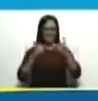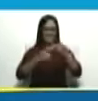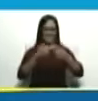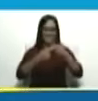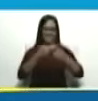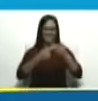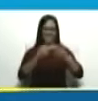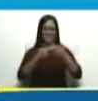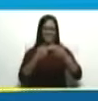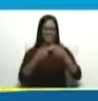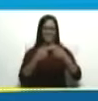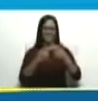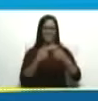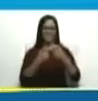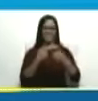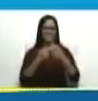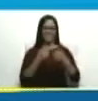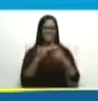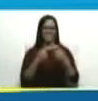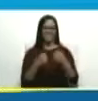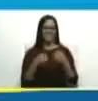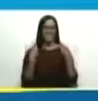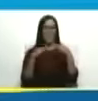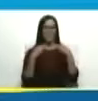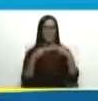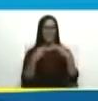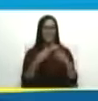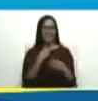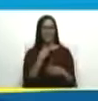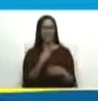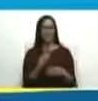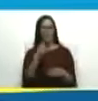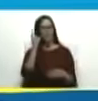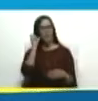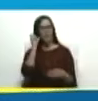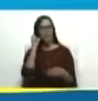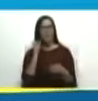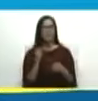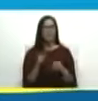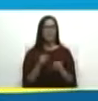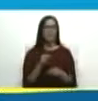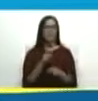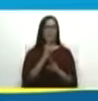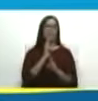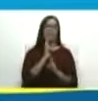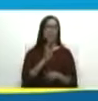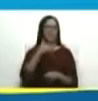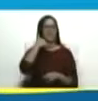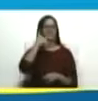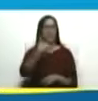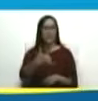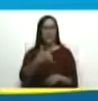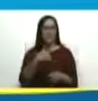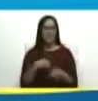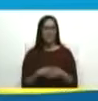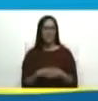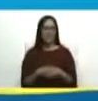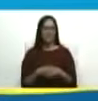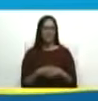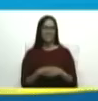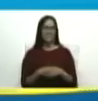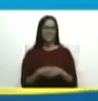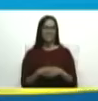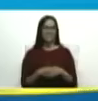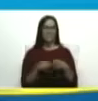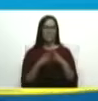responderlos. Por escrito, con notas de voz y en muchas oportunidades a devolver la llamada. Y así estoy